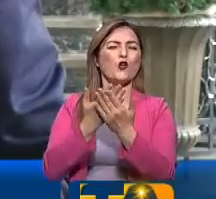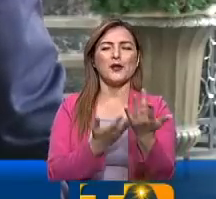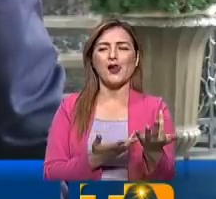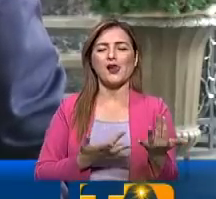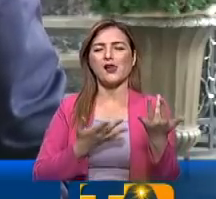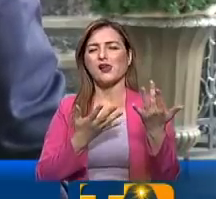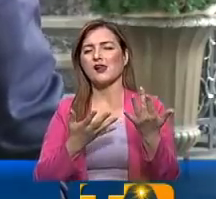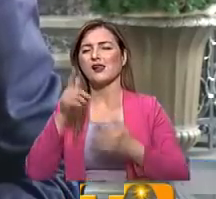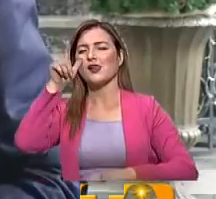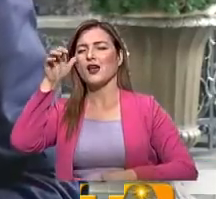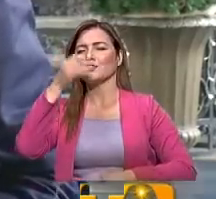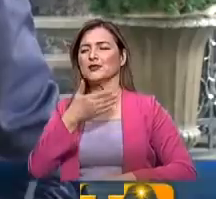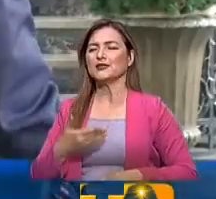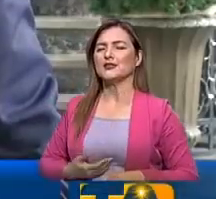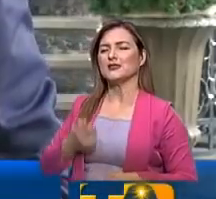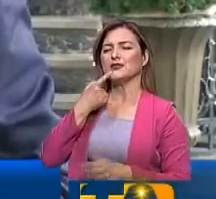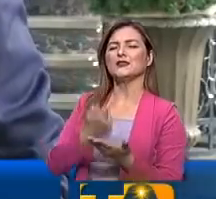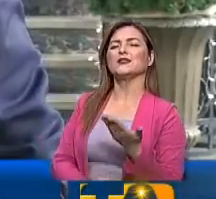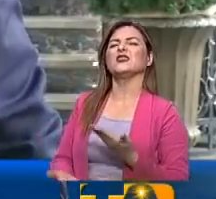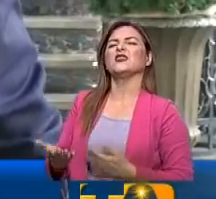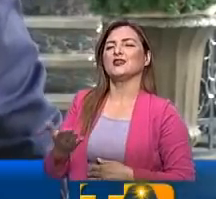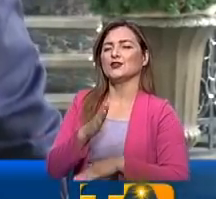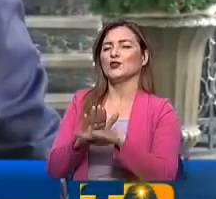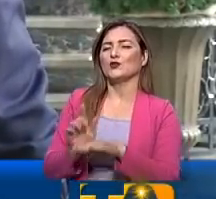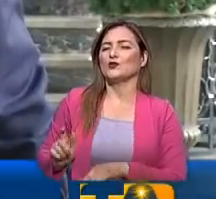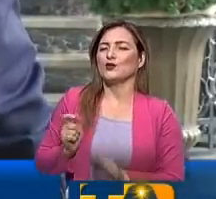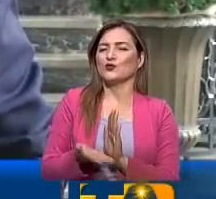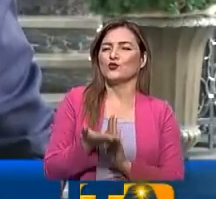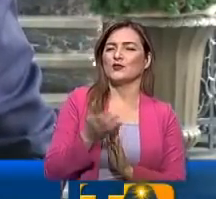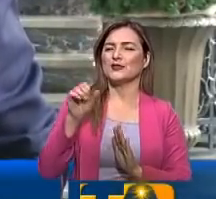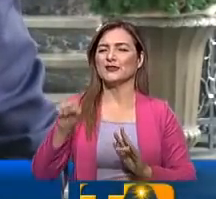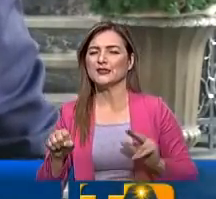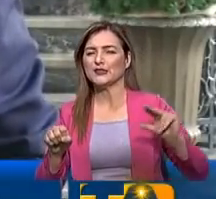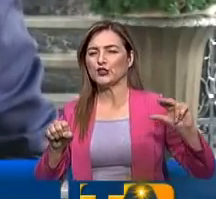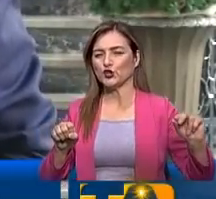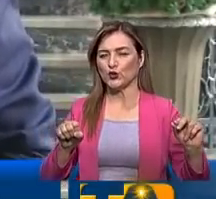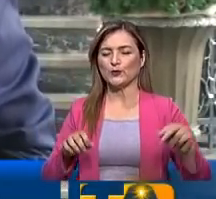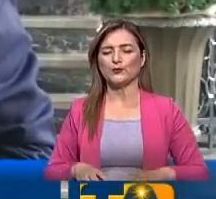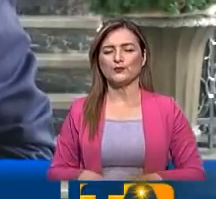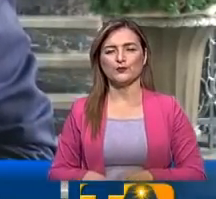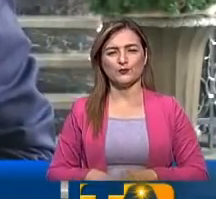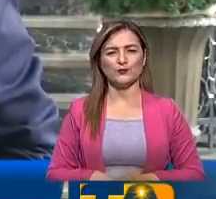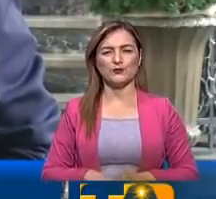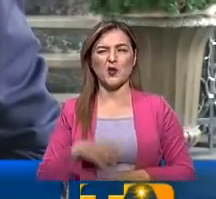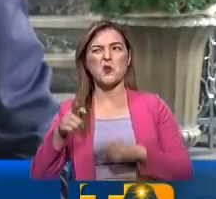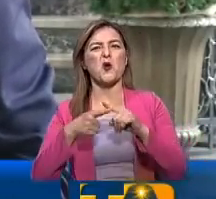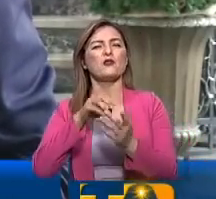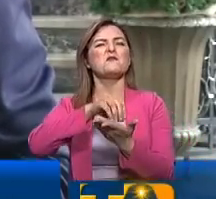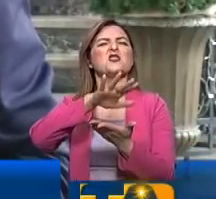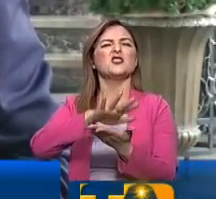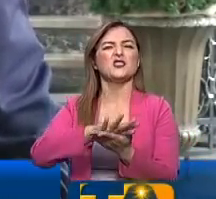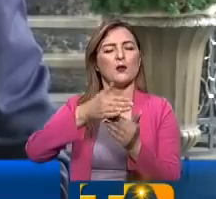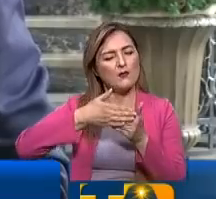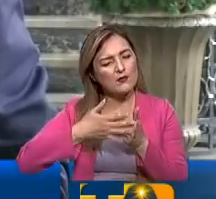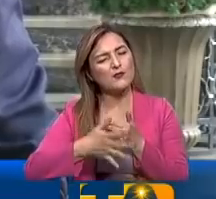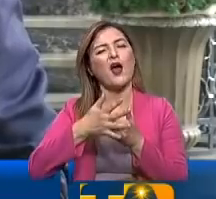del presidente Guillermo Lasso en torno al incremento del salario básico unificado que regirá desde